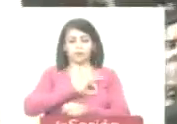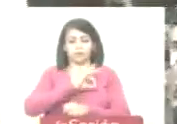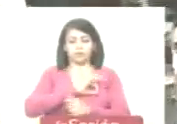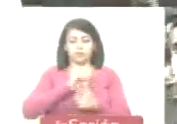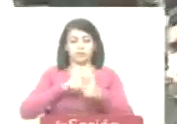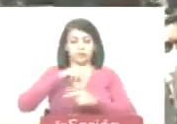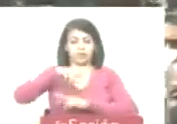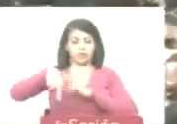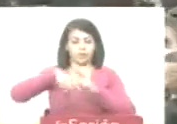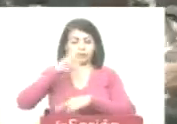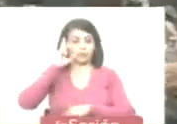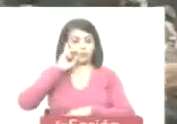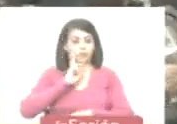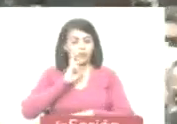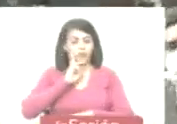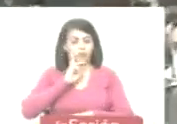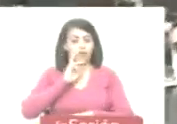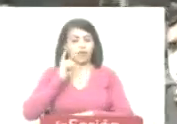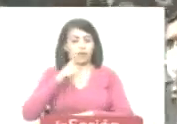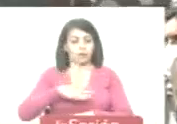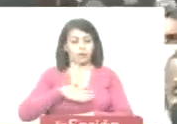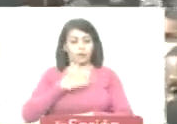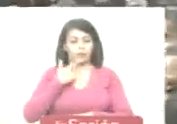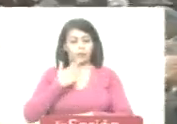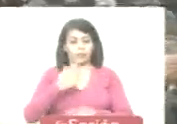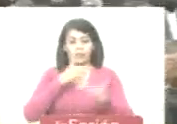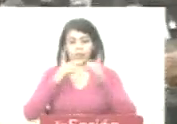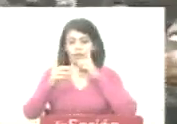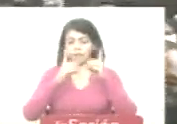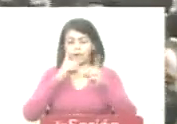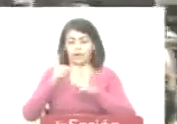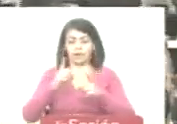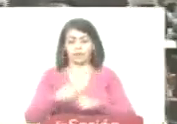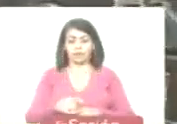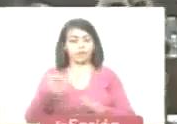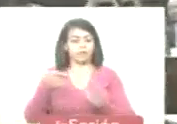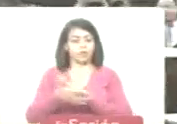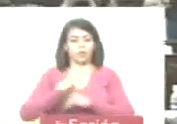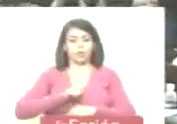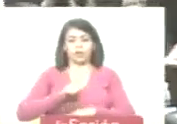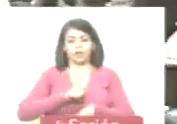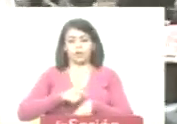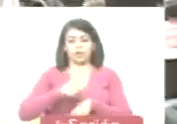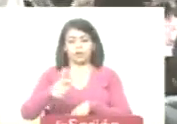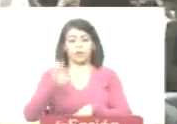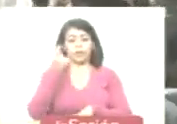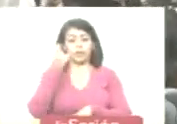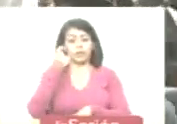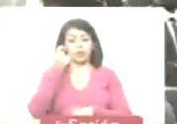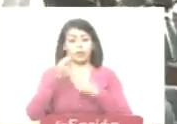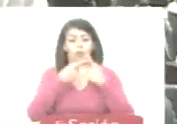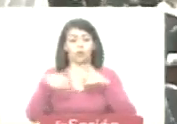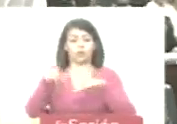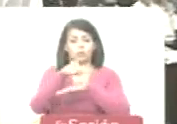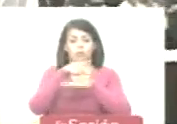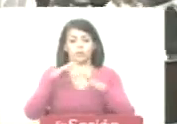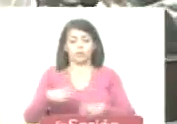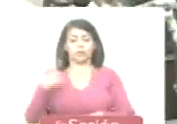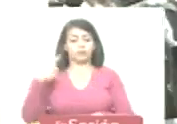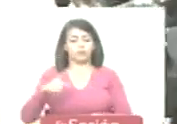de la Revolución Bolivariana, ahí podemos dar el debate en cualquier momento. Ningún otro gobierno hubiera